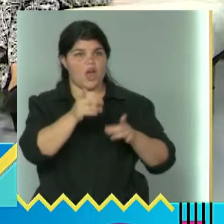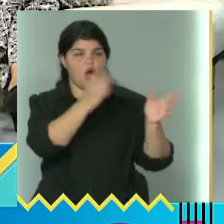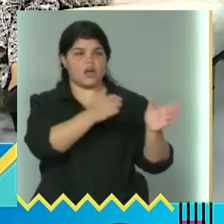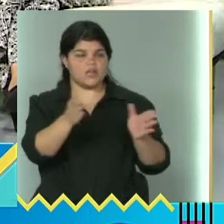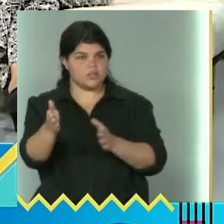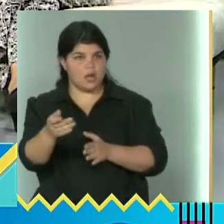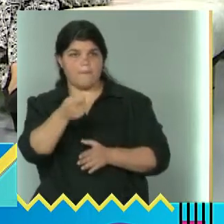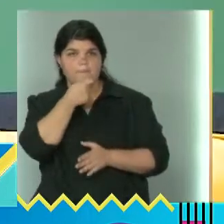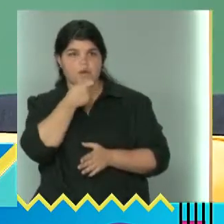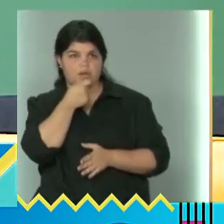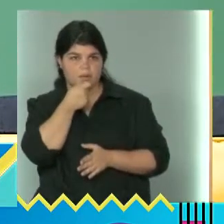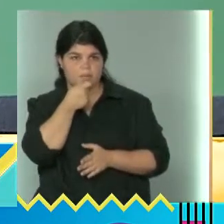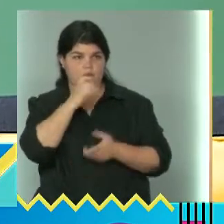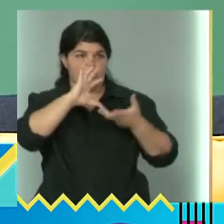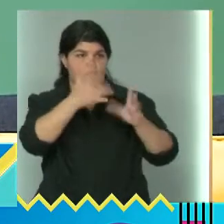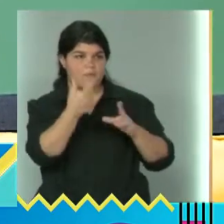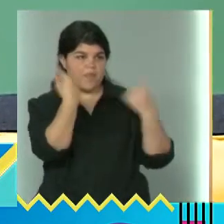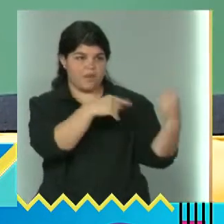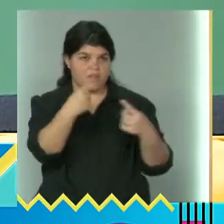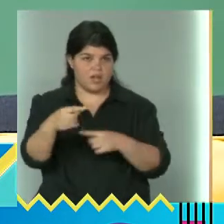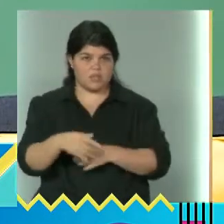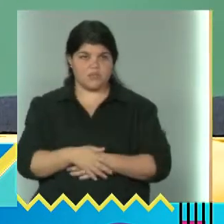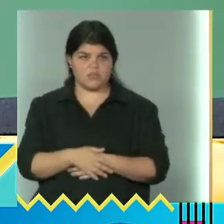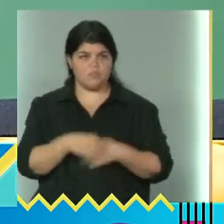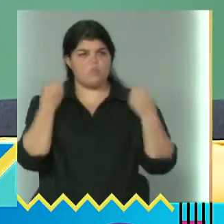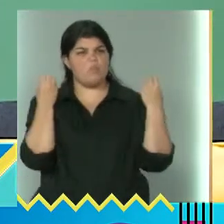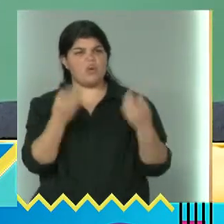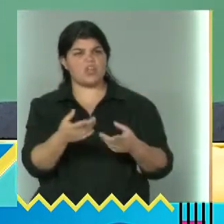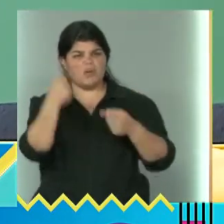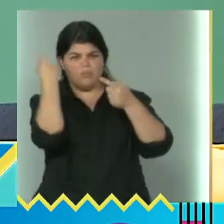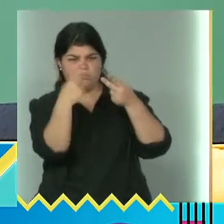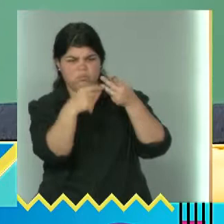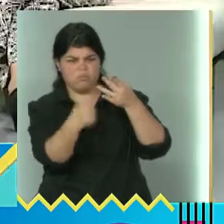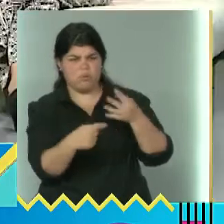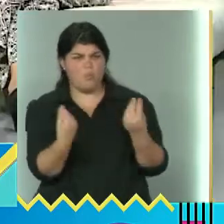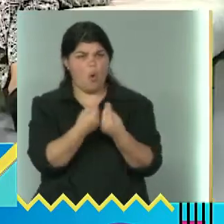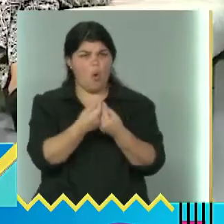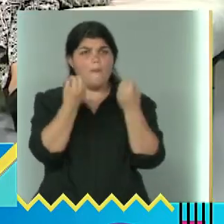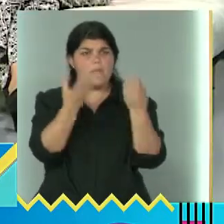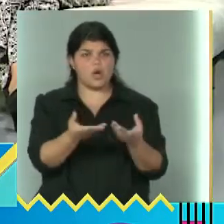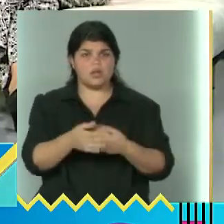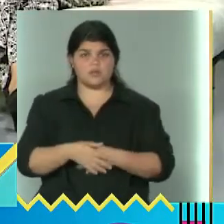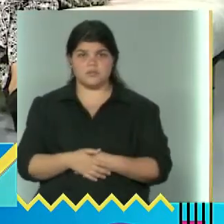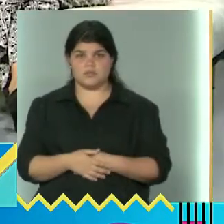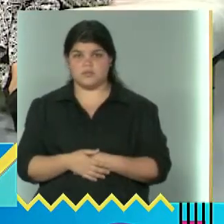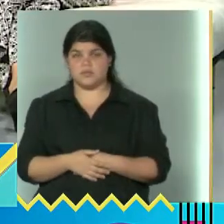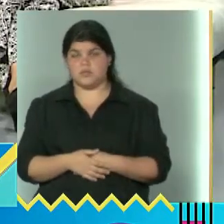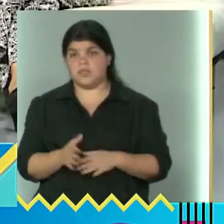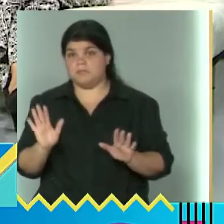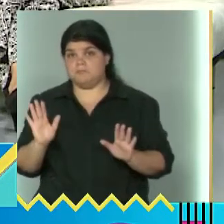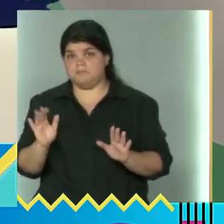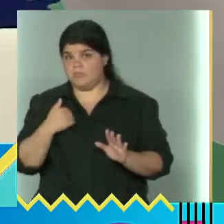puede abordar desde distintas miradas, ¿no? Tal cual. ¿Y por qué existe esto de tantos tipos de coaching? Creo, por ahí, a lo mejor